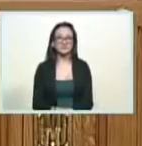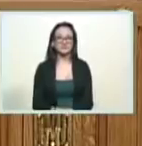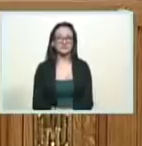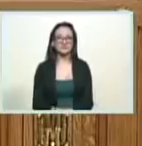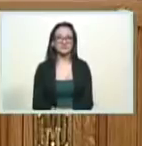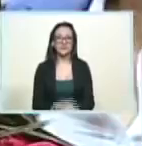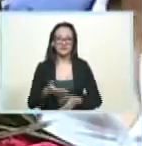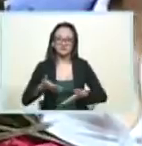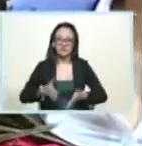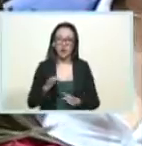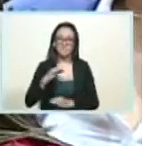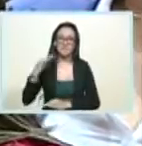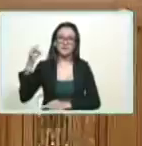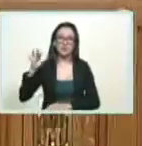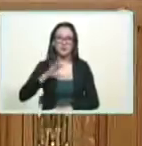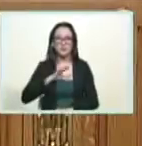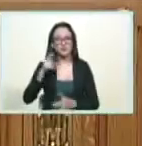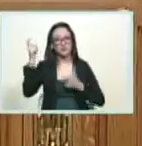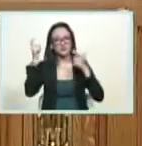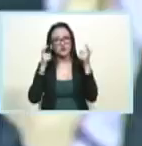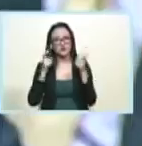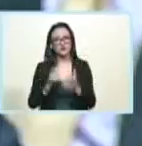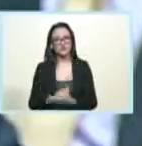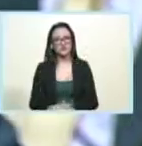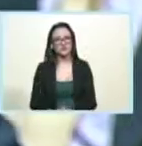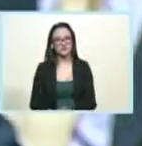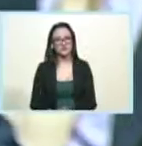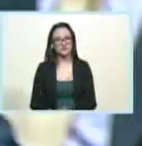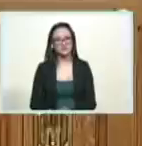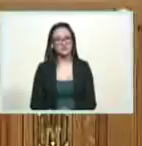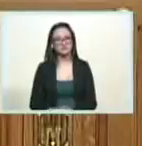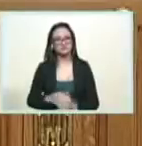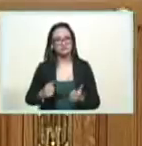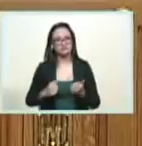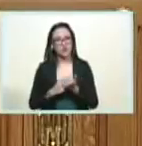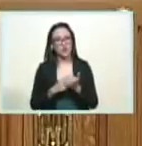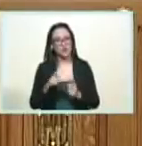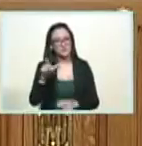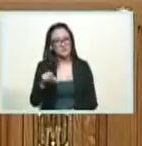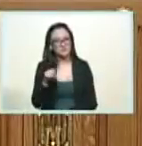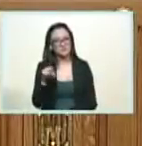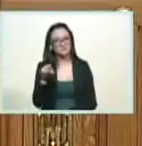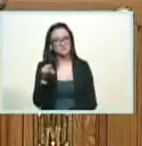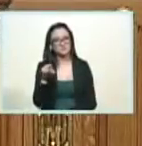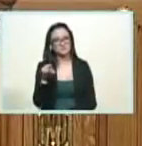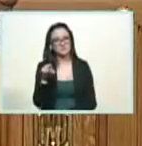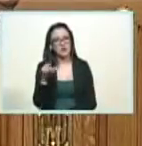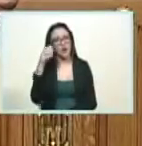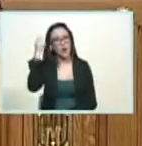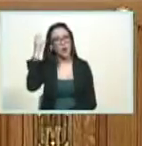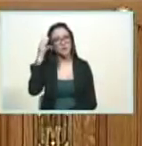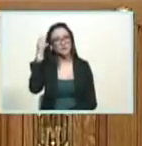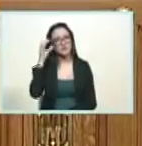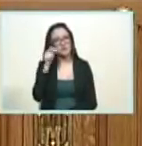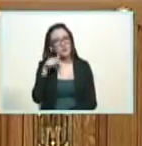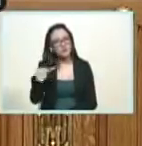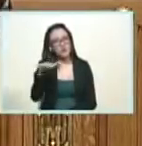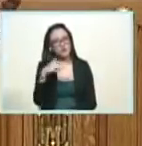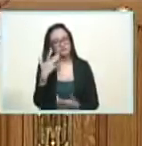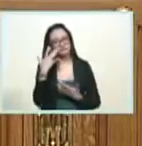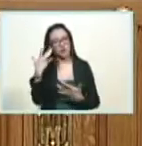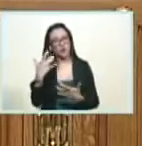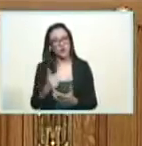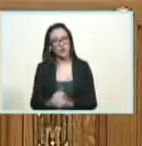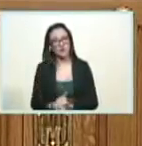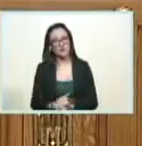siembra espiritual de nuestro comandante Chávez. Si algo forjó nuestro comandante amado, fue la conciencia en ese pueblo, la visión